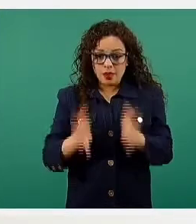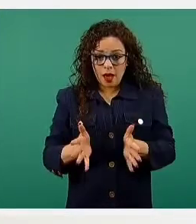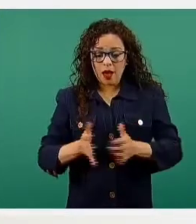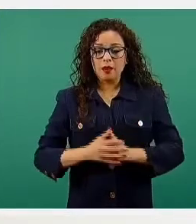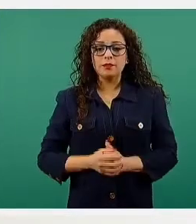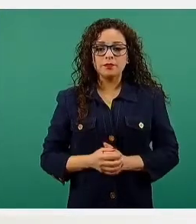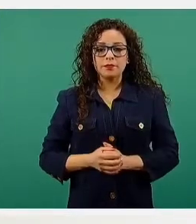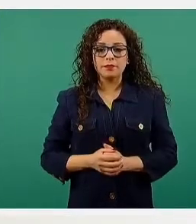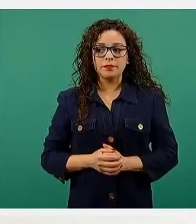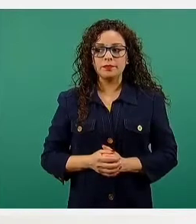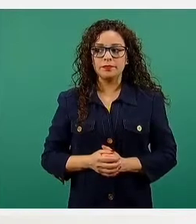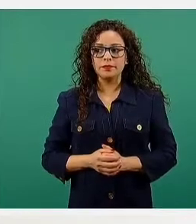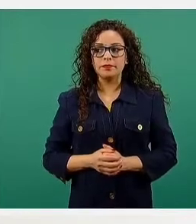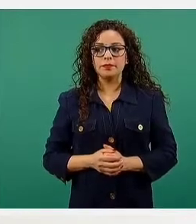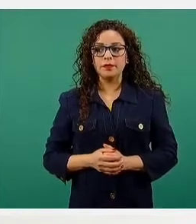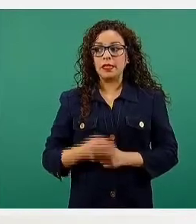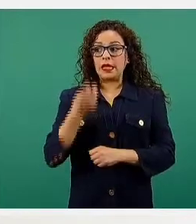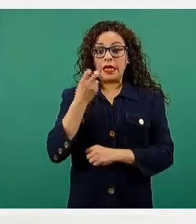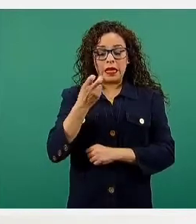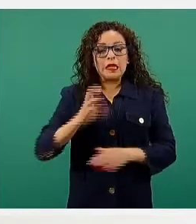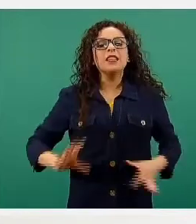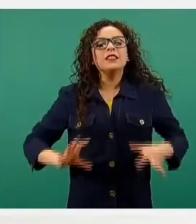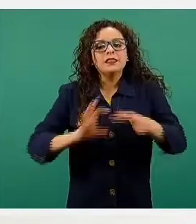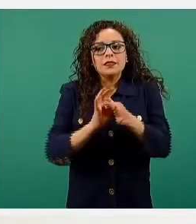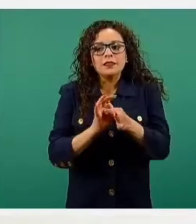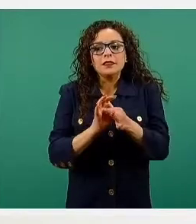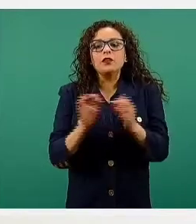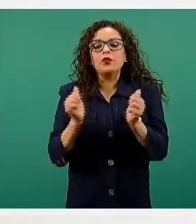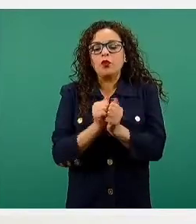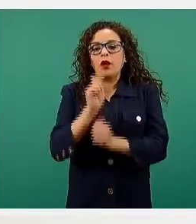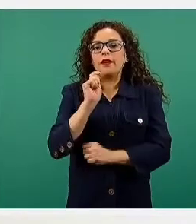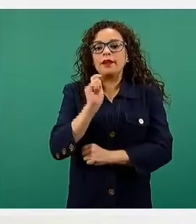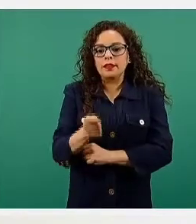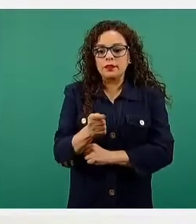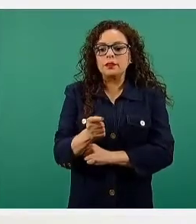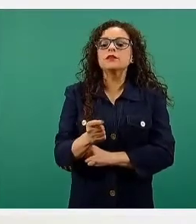sido aplicadas. Lo que corresponde, la siguiente, a